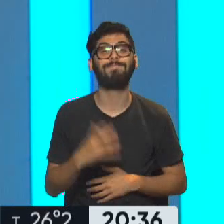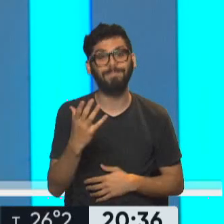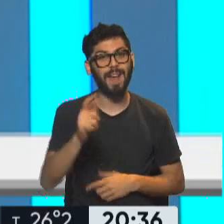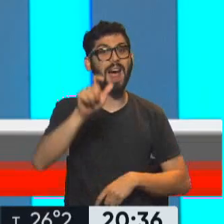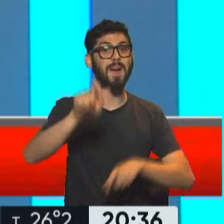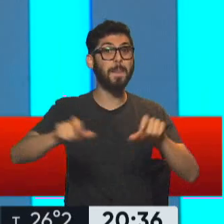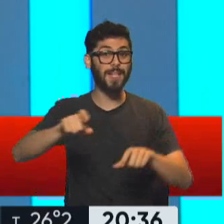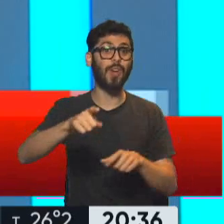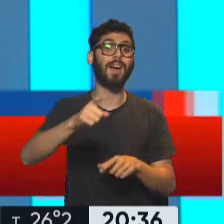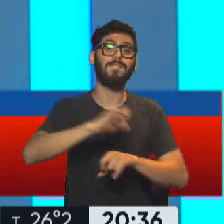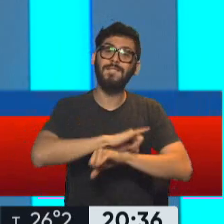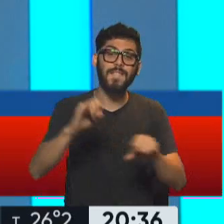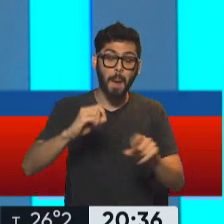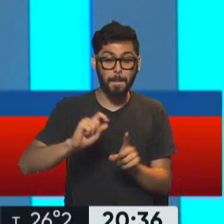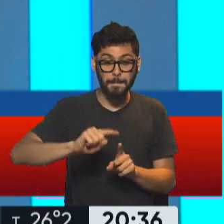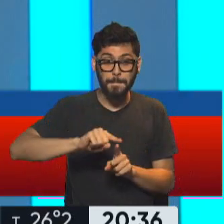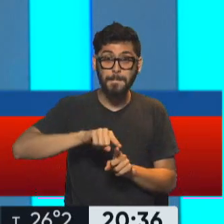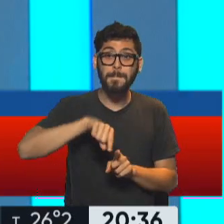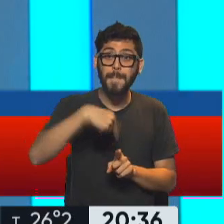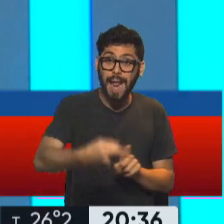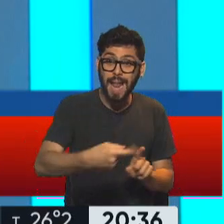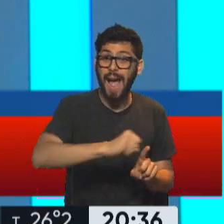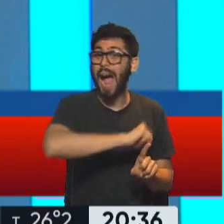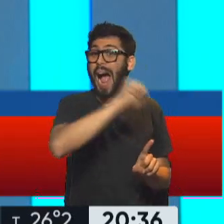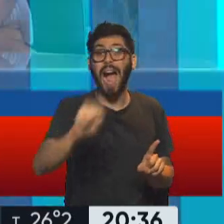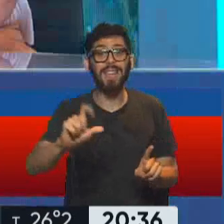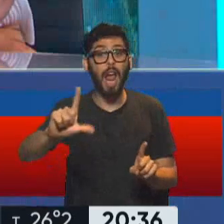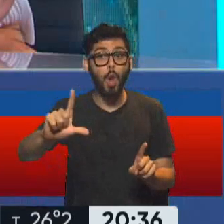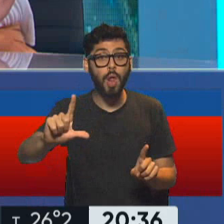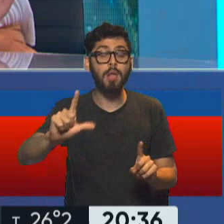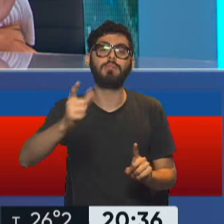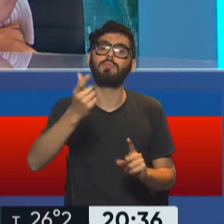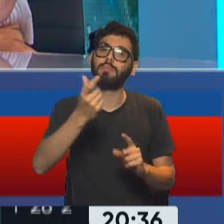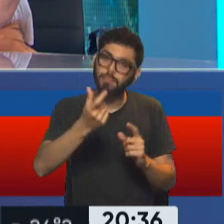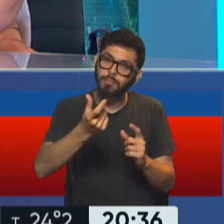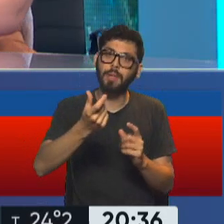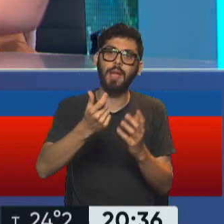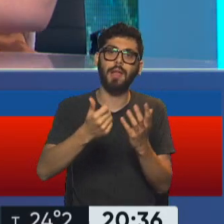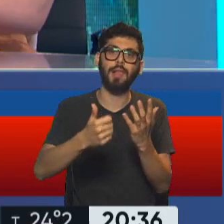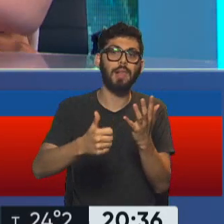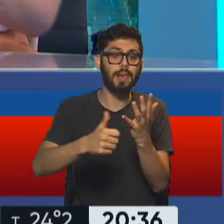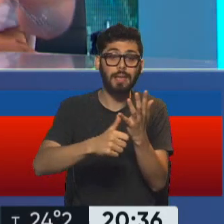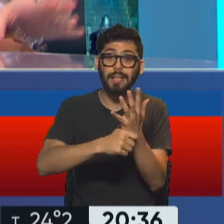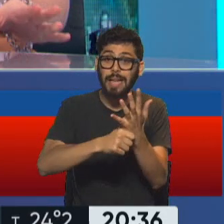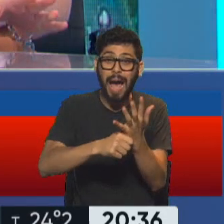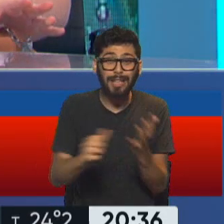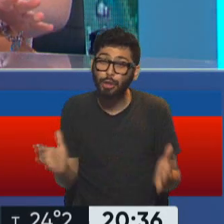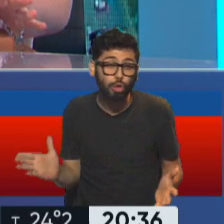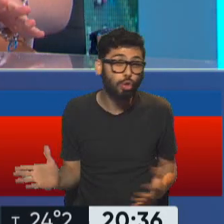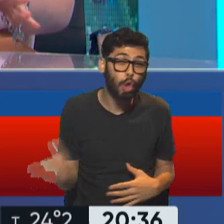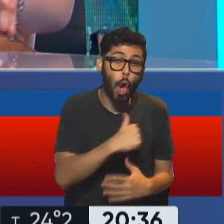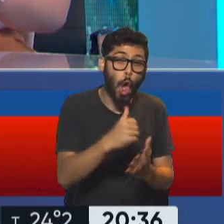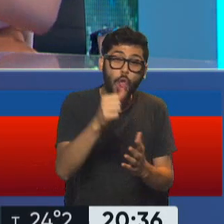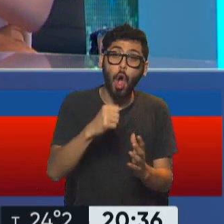aquellas personas, Ari, que desde mañana y hasta el lunes inclusive va a haber un congelamiento de todos los tipos de cortes de carne